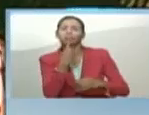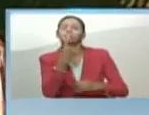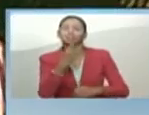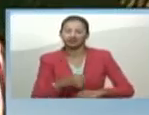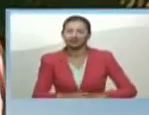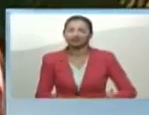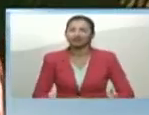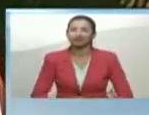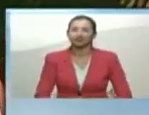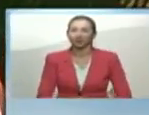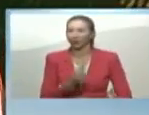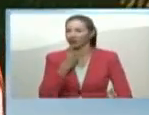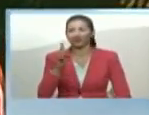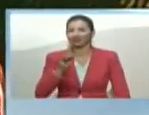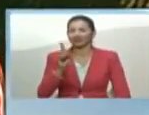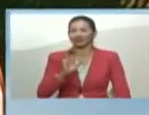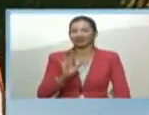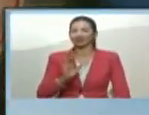a decir desde